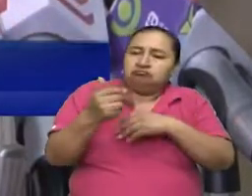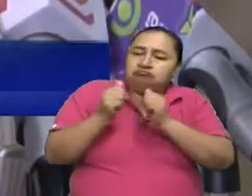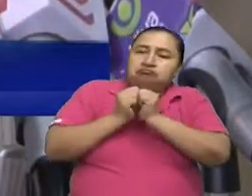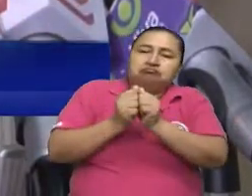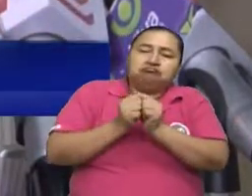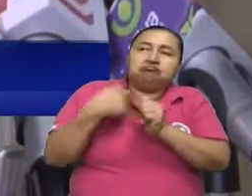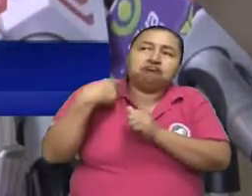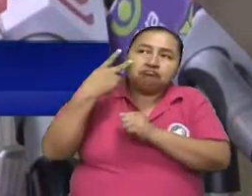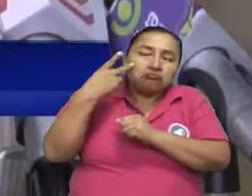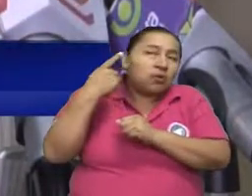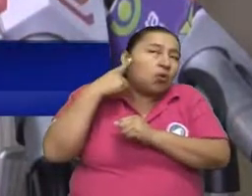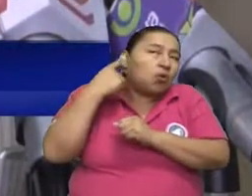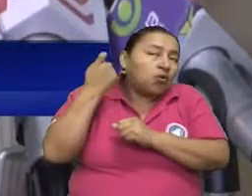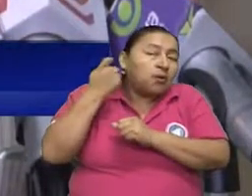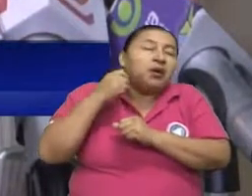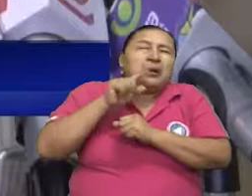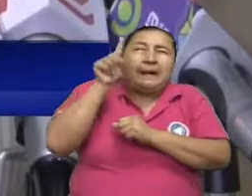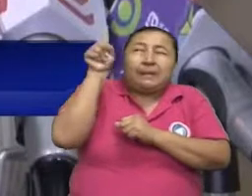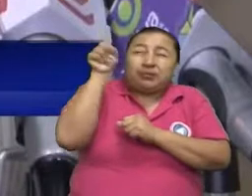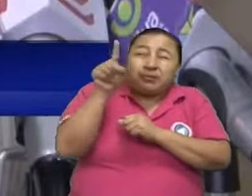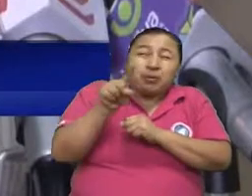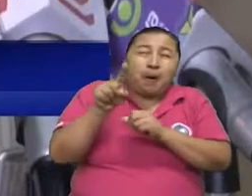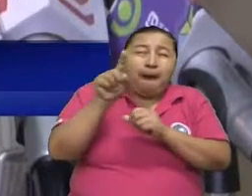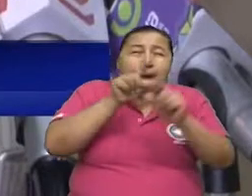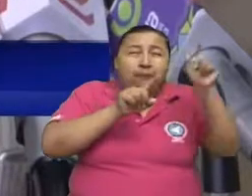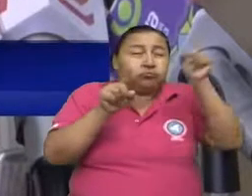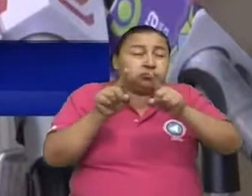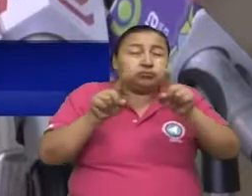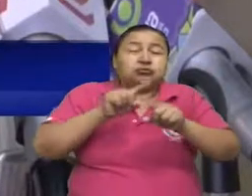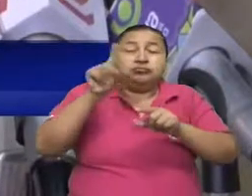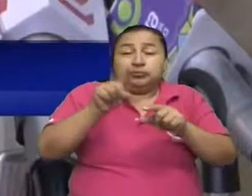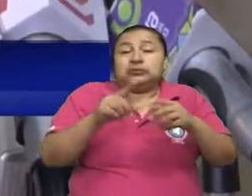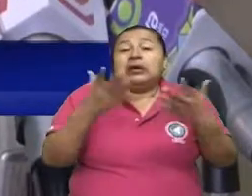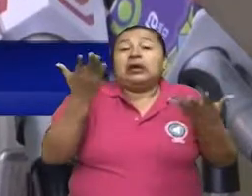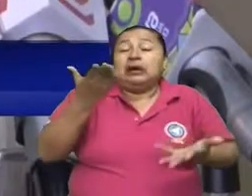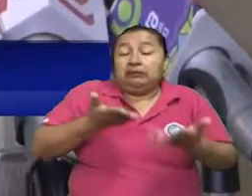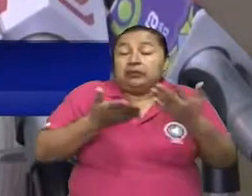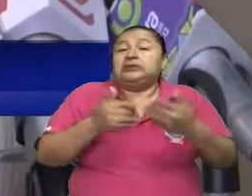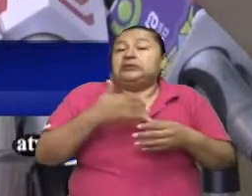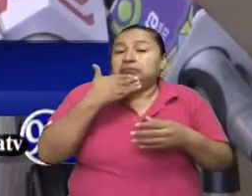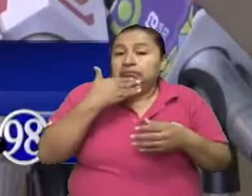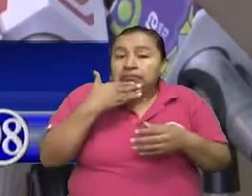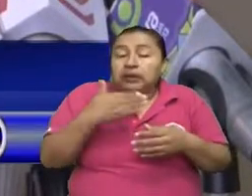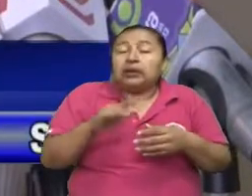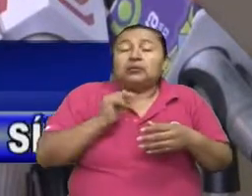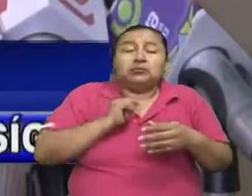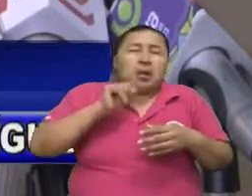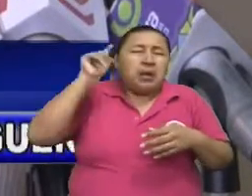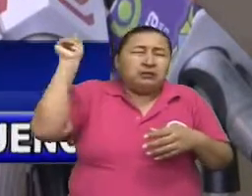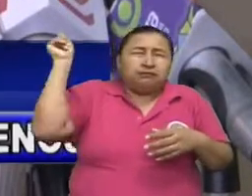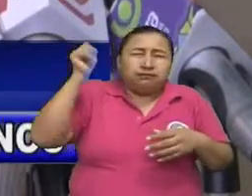acompañadas por presencia de tormentas eléctricas que en algunos casos ha sido bastante fuerte.